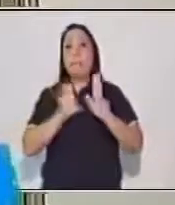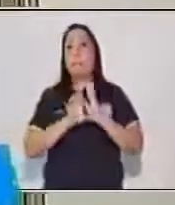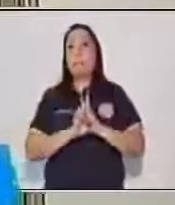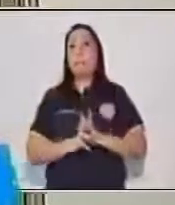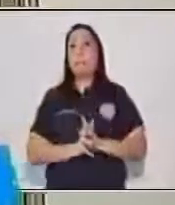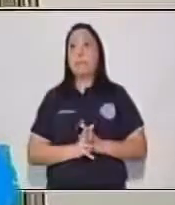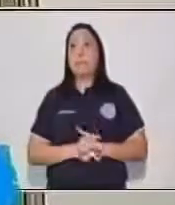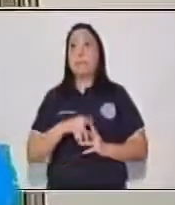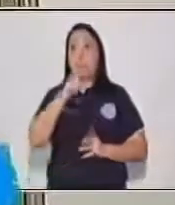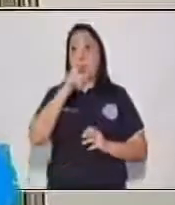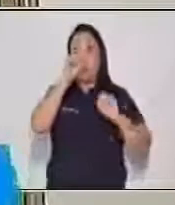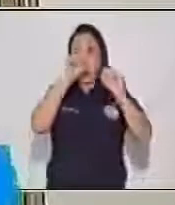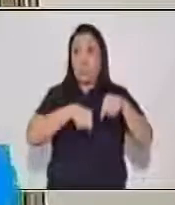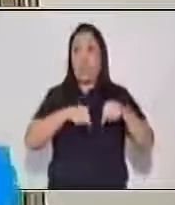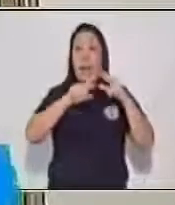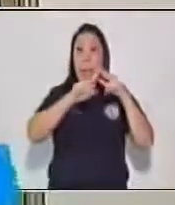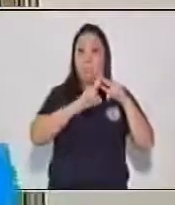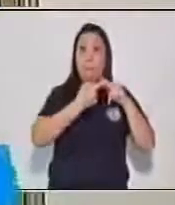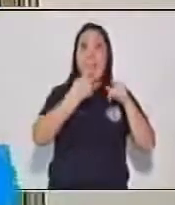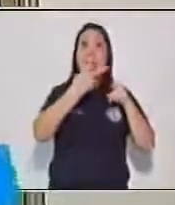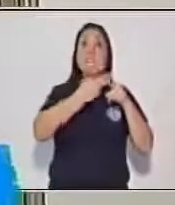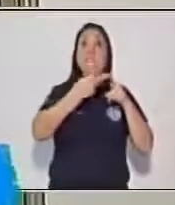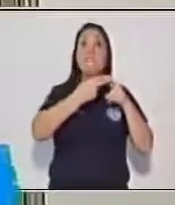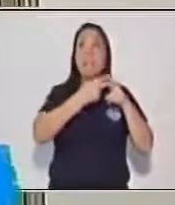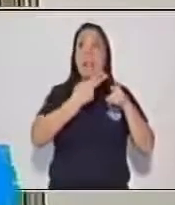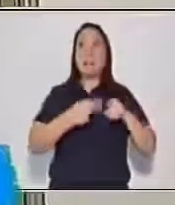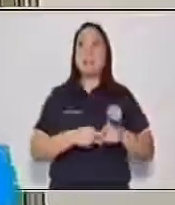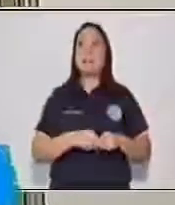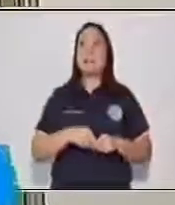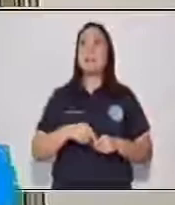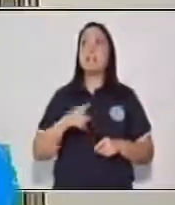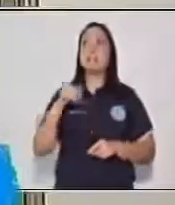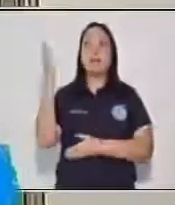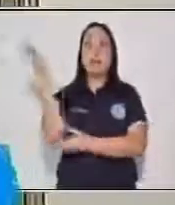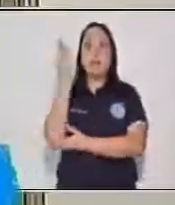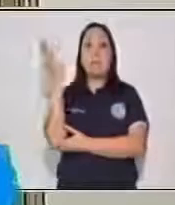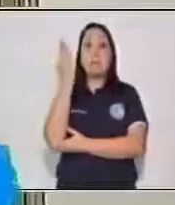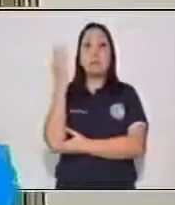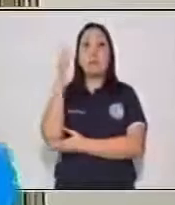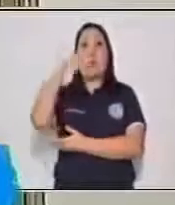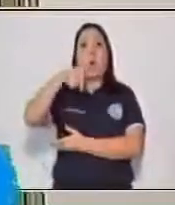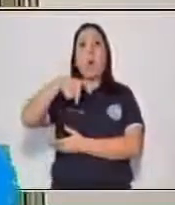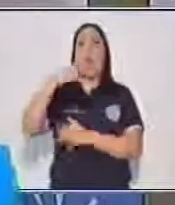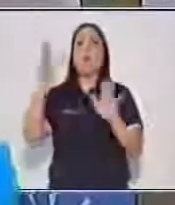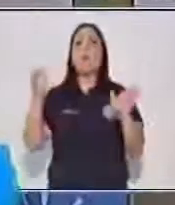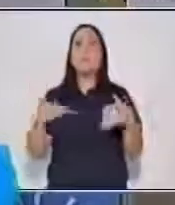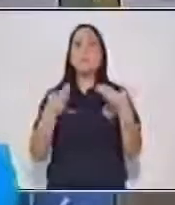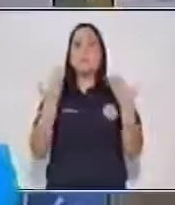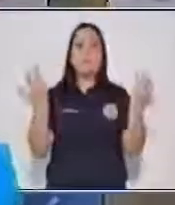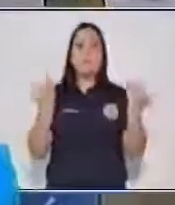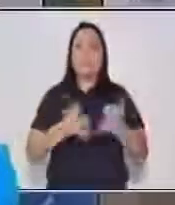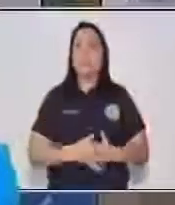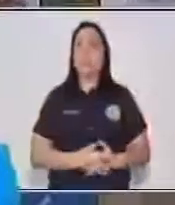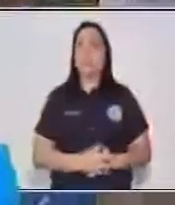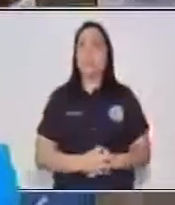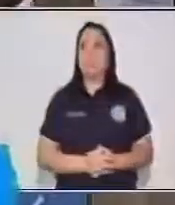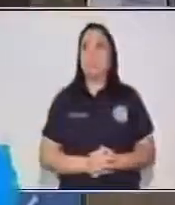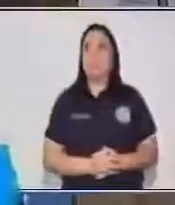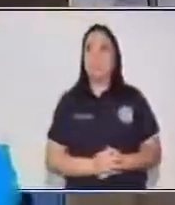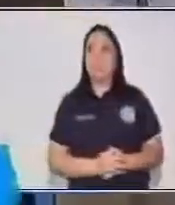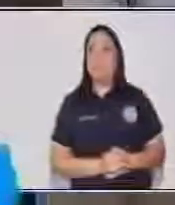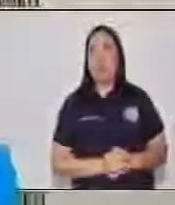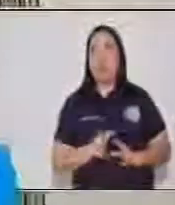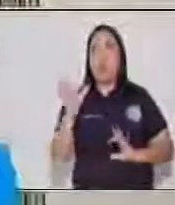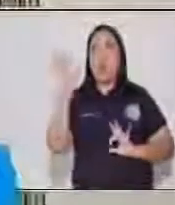todo, tú puedes empezar con frases como esta: la exposición de hoy será sobre, y ya comienzas a explicar, o